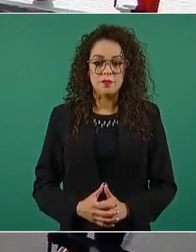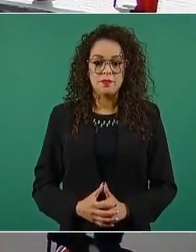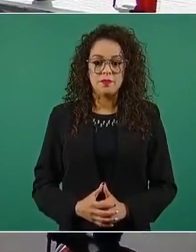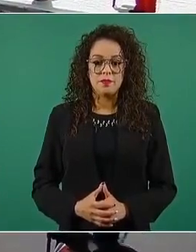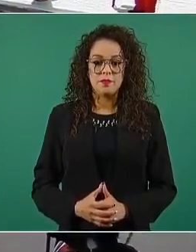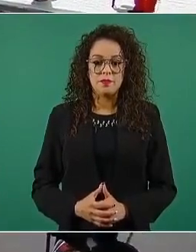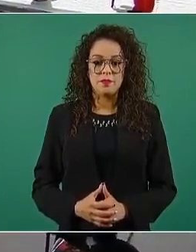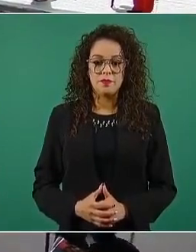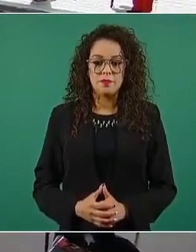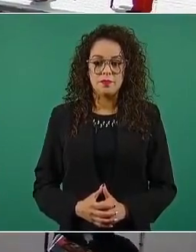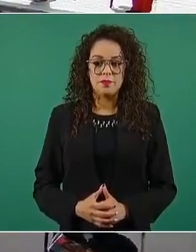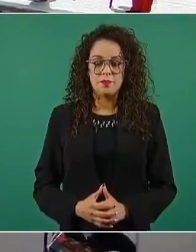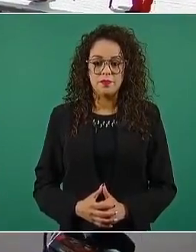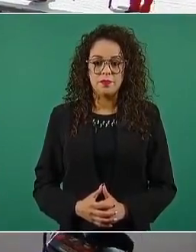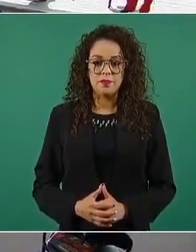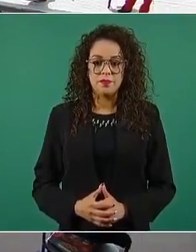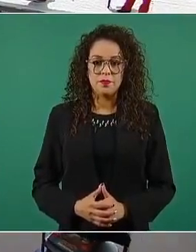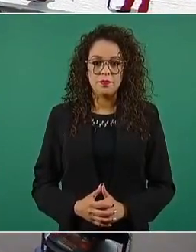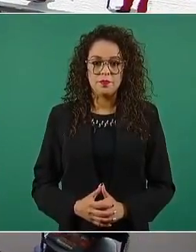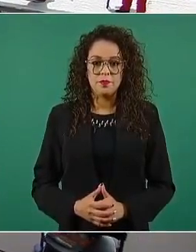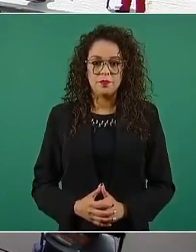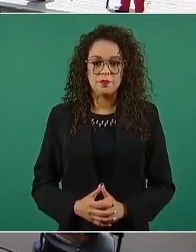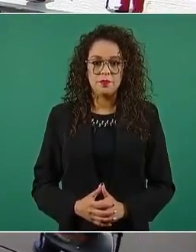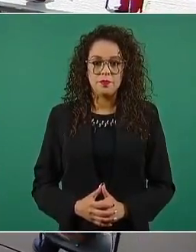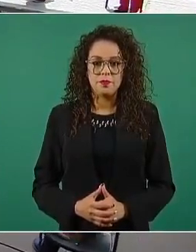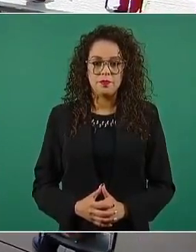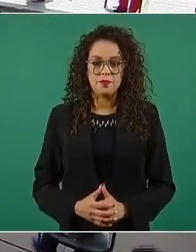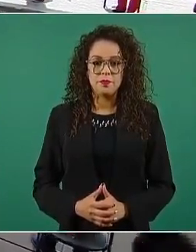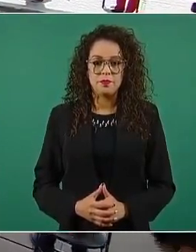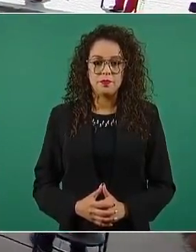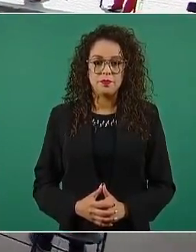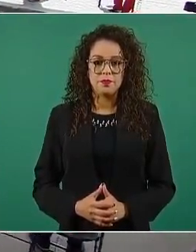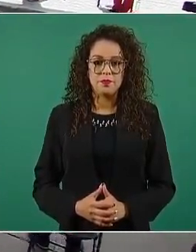Se les invita a entonar nuestro himno nacional.